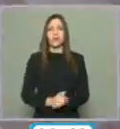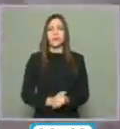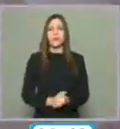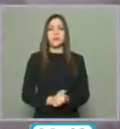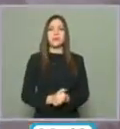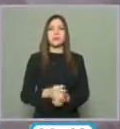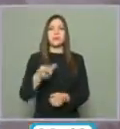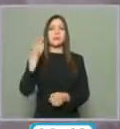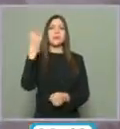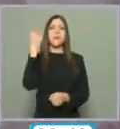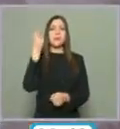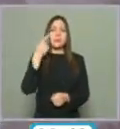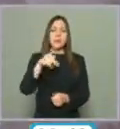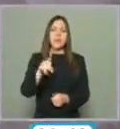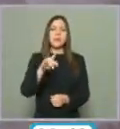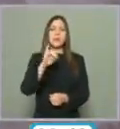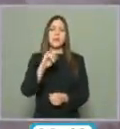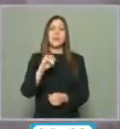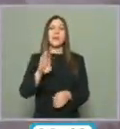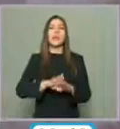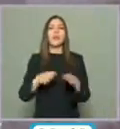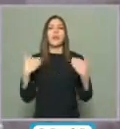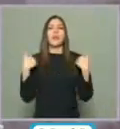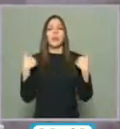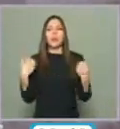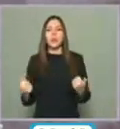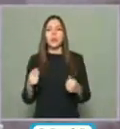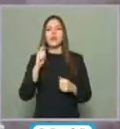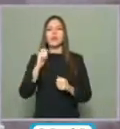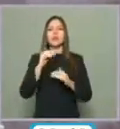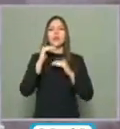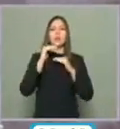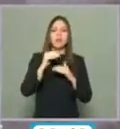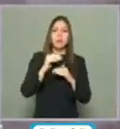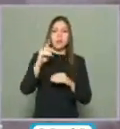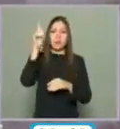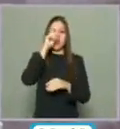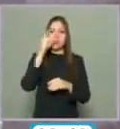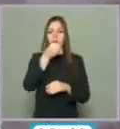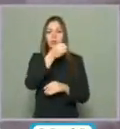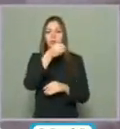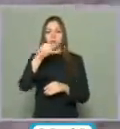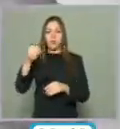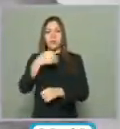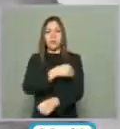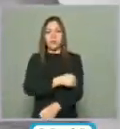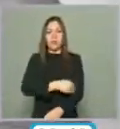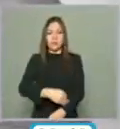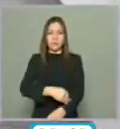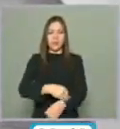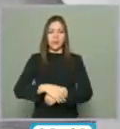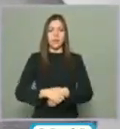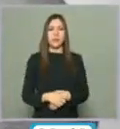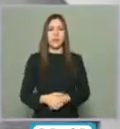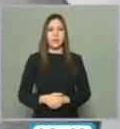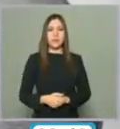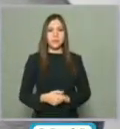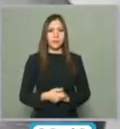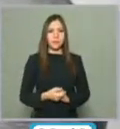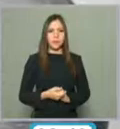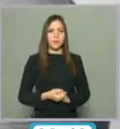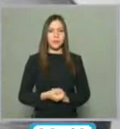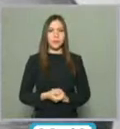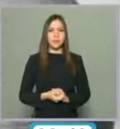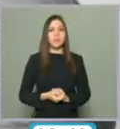la concepción o la comprensión de lo que es dar límites y dar estructura. Mira, psíquicamente